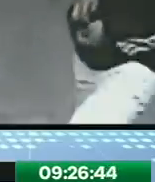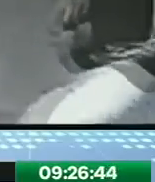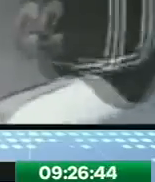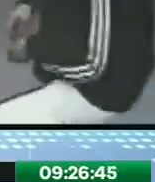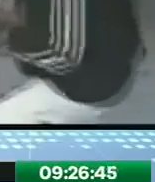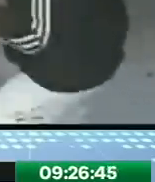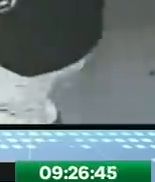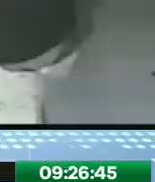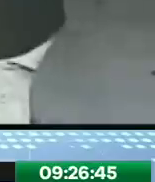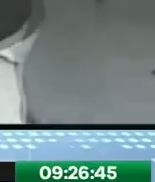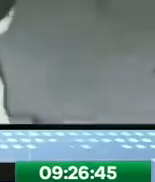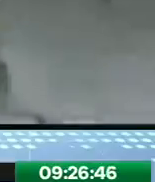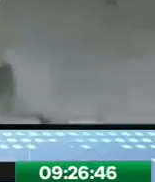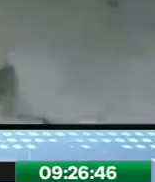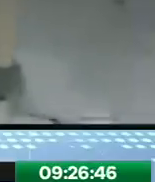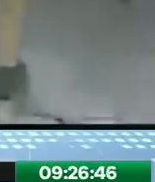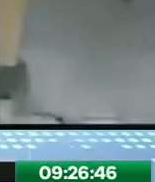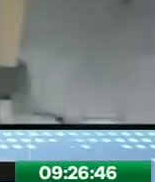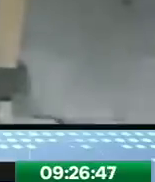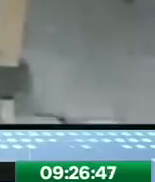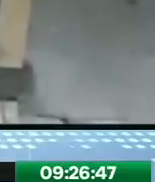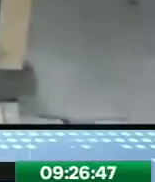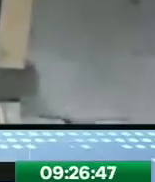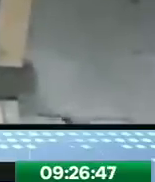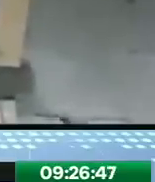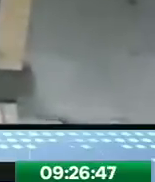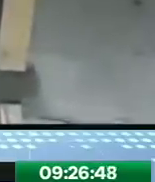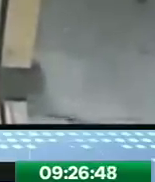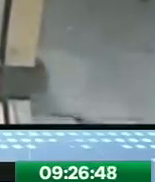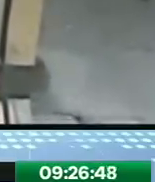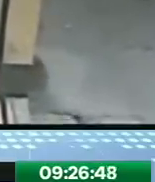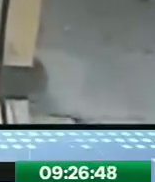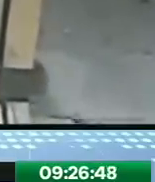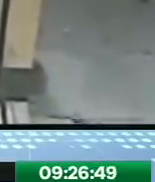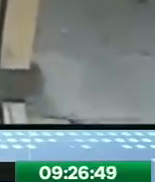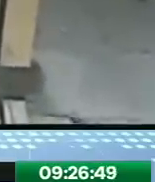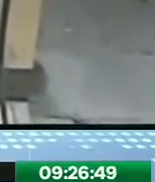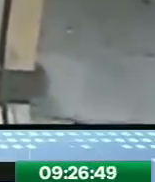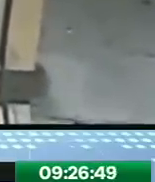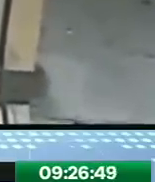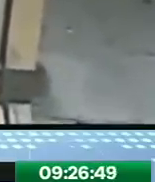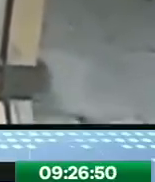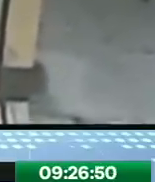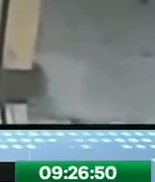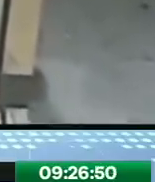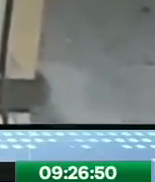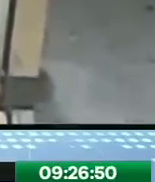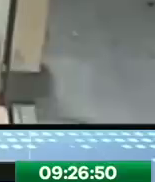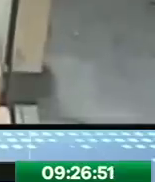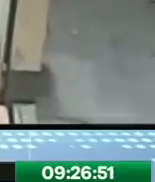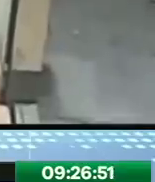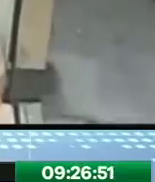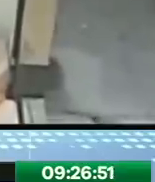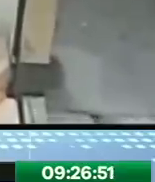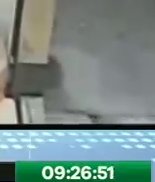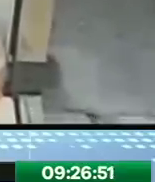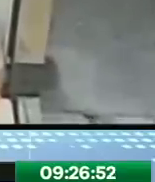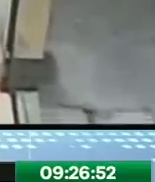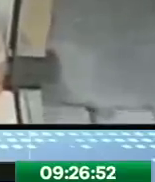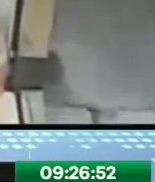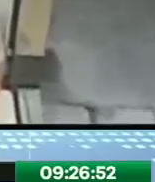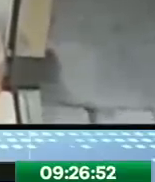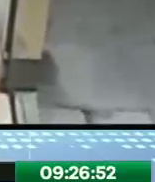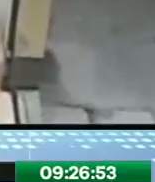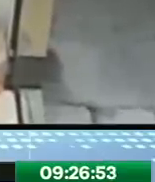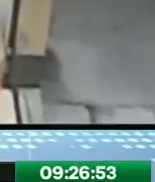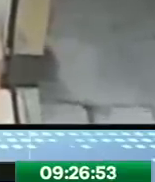Hemos logrado sacarlos. Pero se ha desatado también el robo, también por diciembre, dicen, bueno, pretexto. Pero sin embargo, aquí tenemos un video que mostró ¿otro?